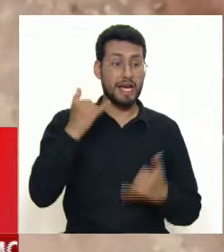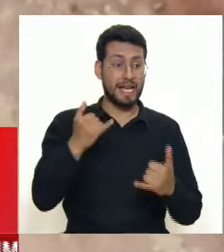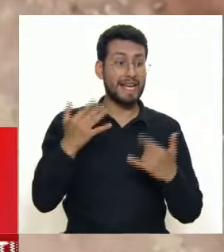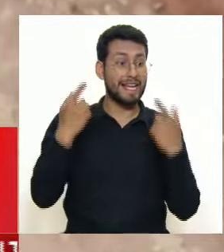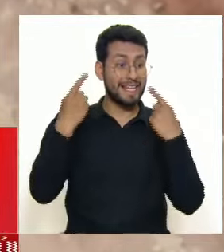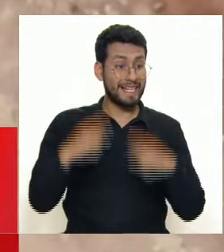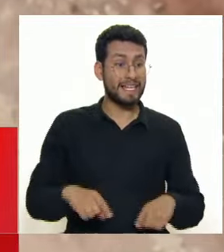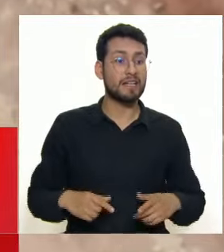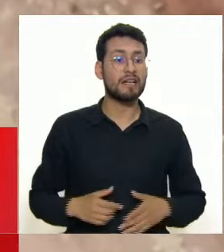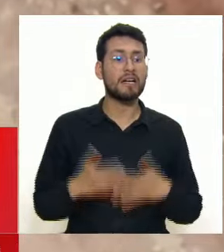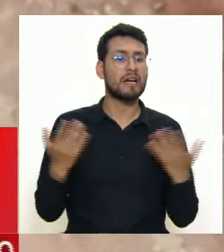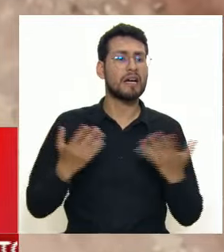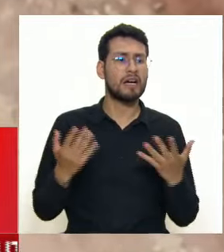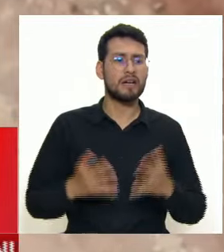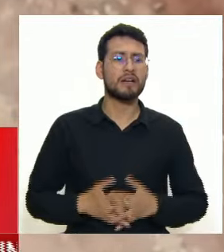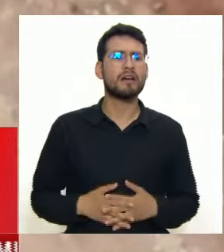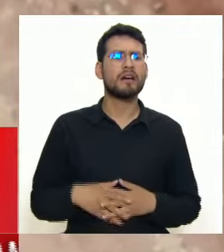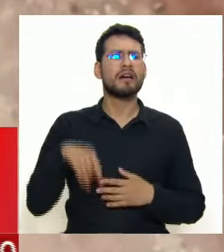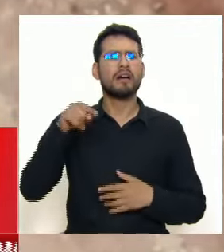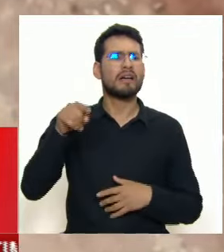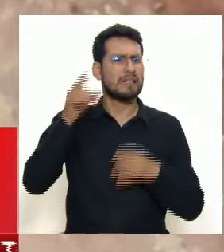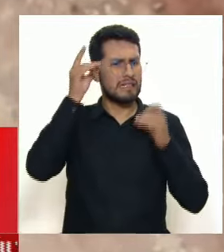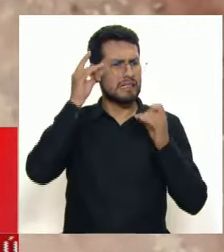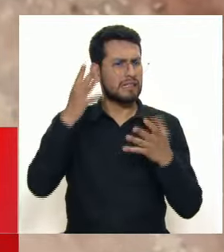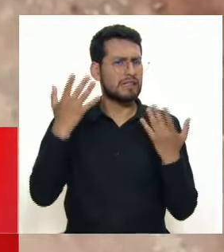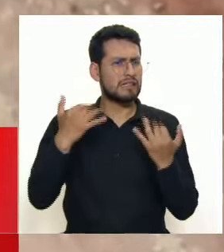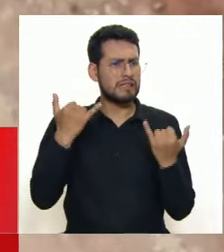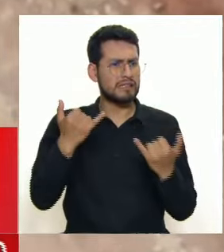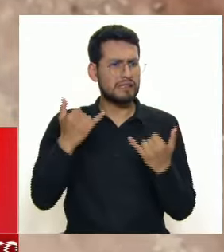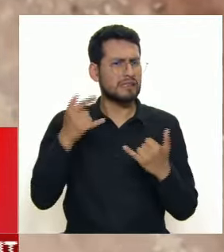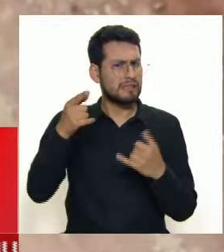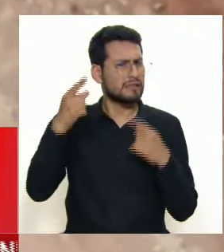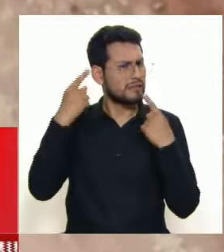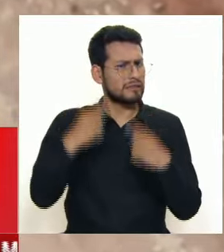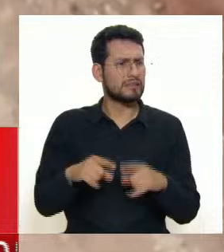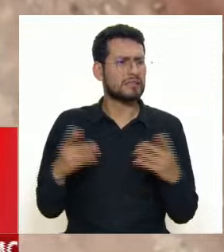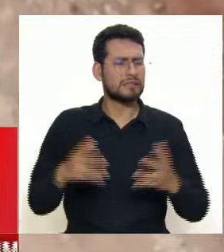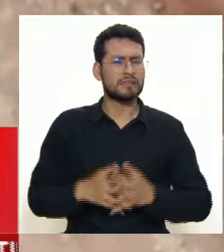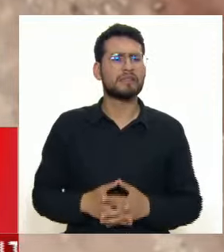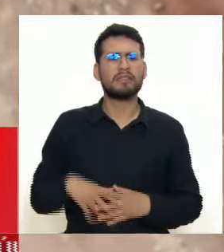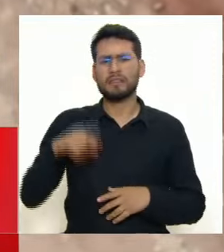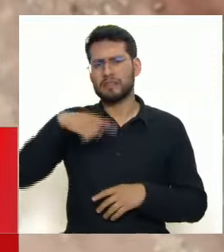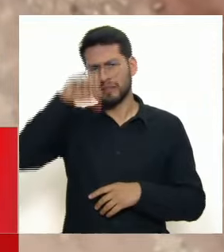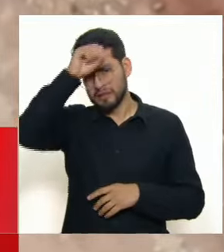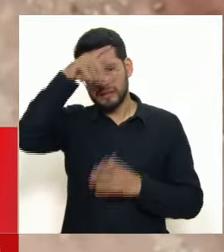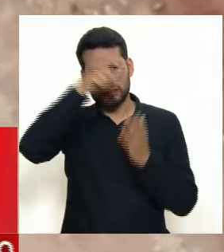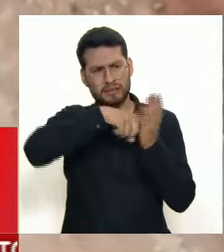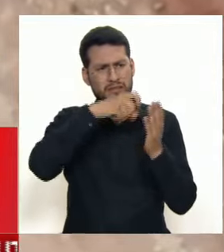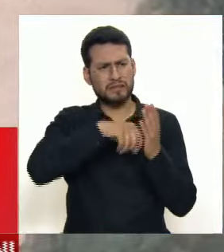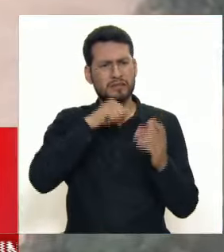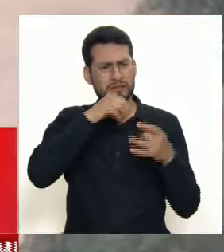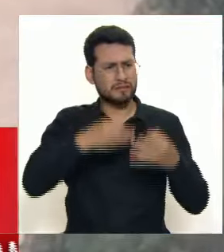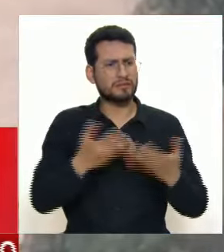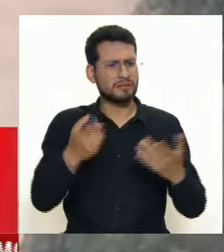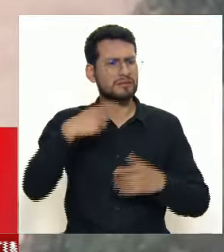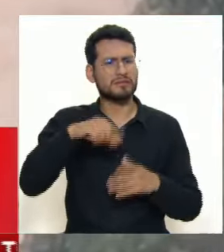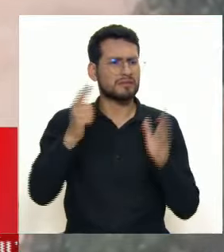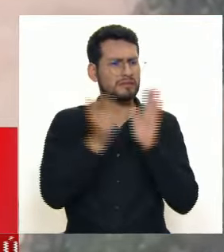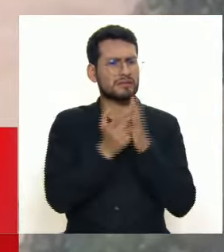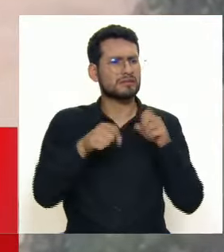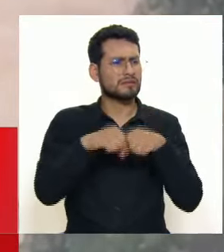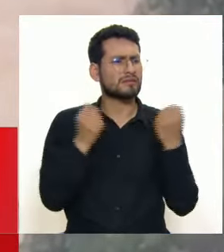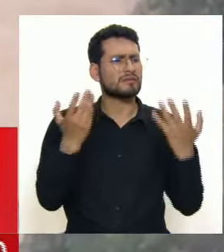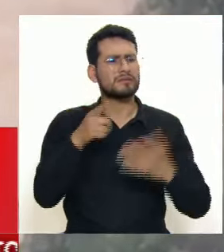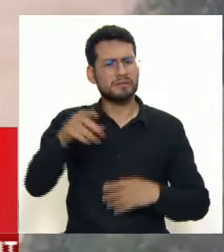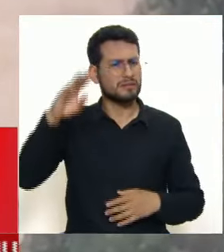es la, digamos, terrible las reacciones, ¿no es cierto?, de los mineros informales, mineros ilegales contra